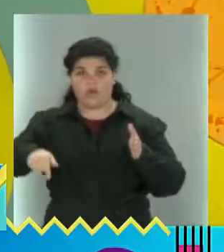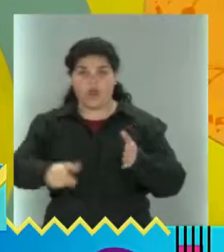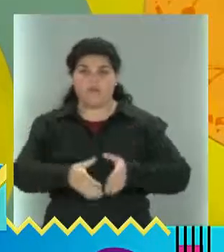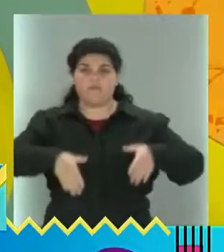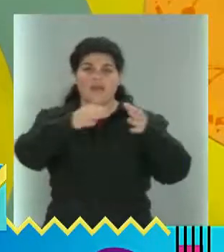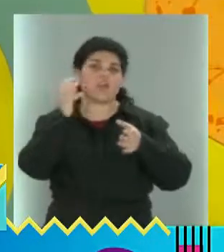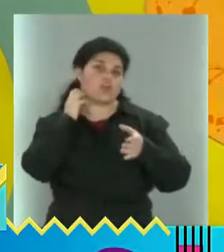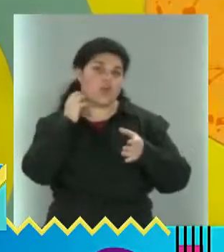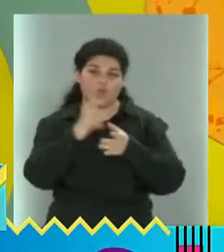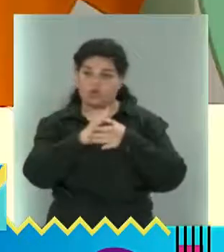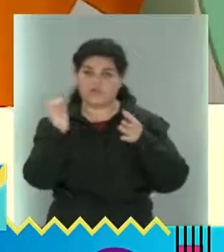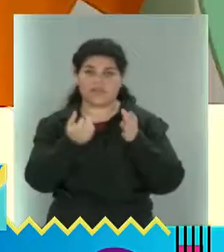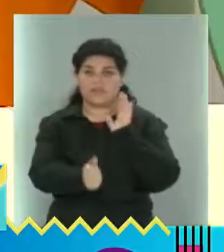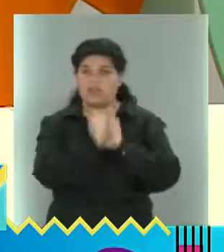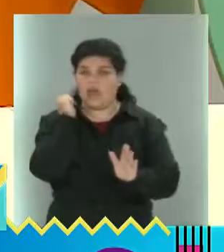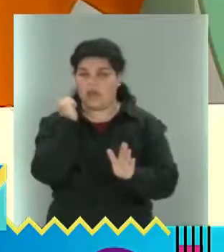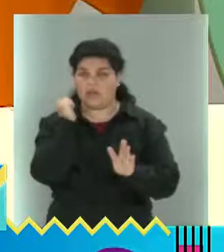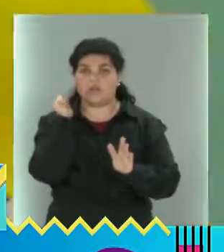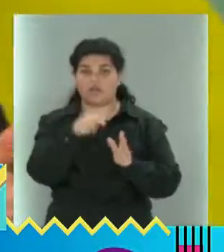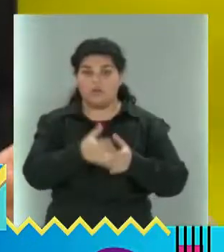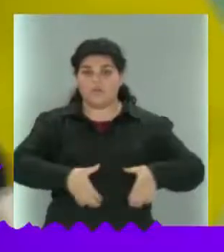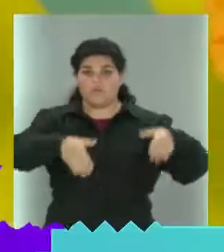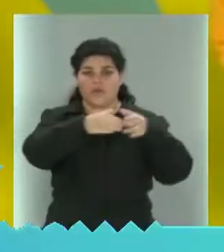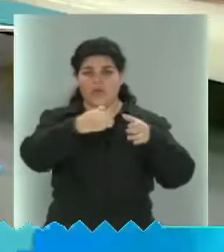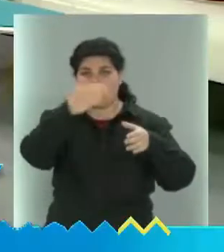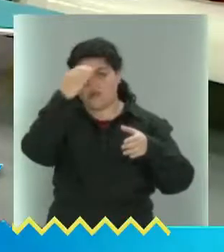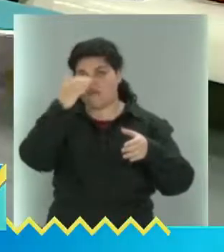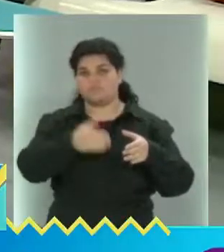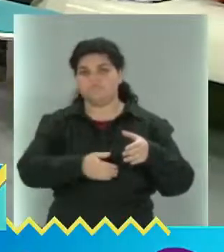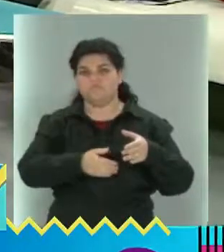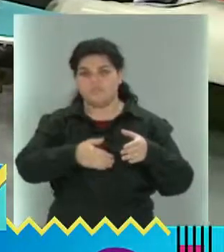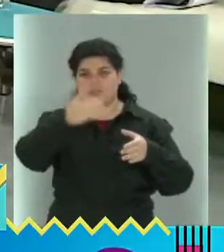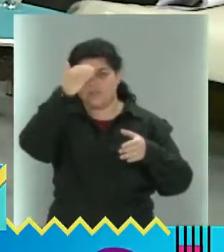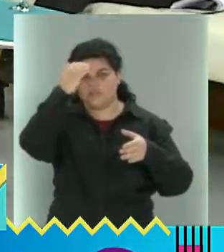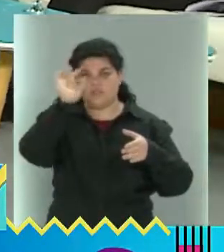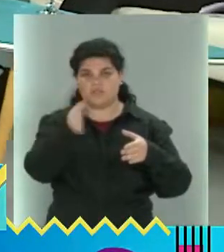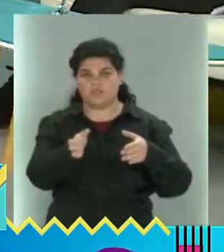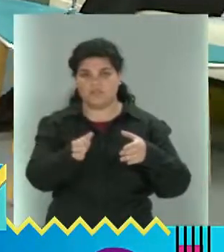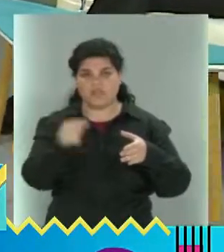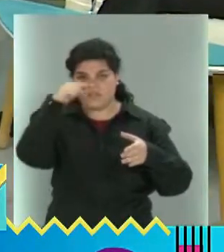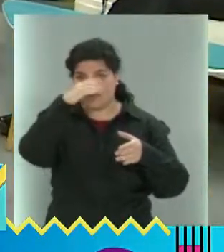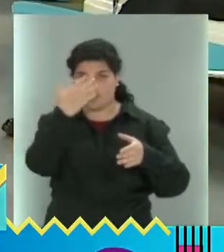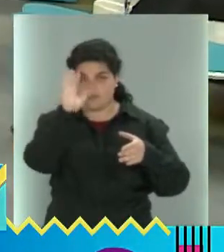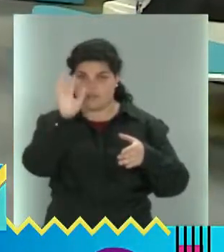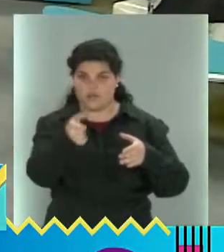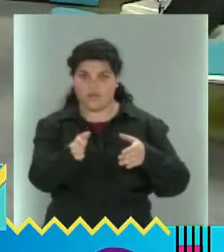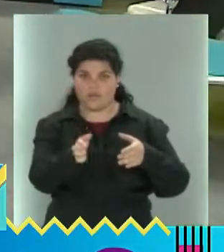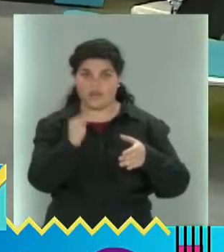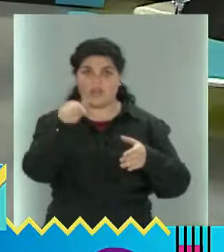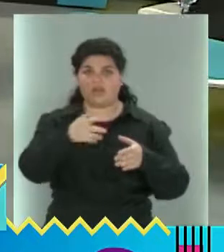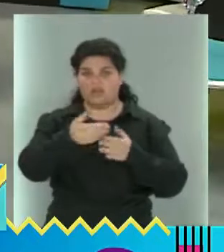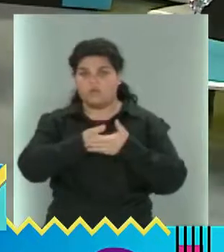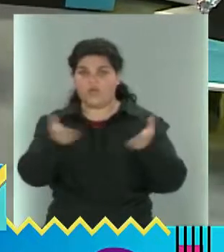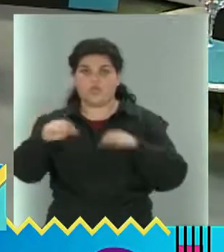pagaban $75 el barril de petróleo. Un precio alto cuando el petróleo costaba $50 o $40 en